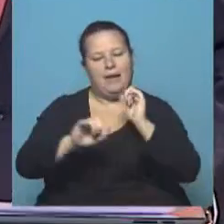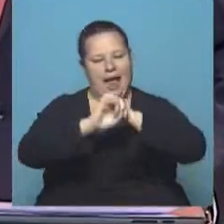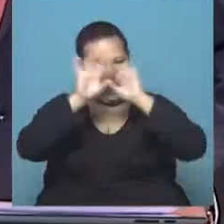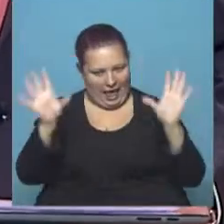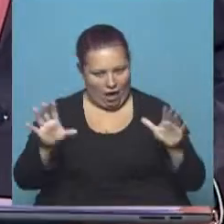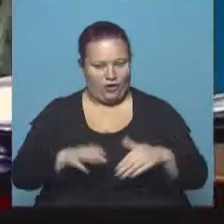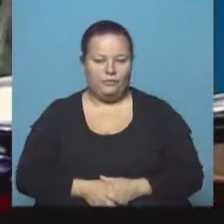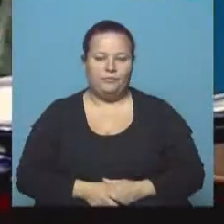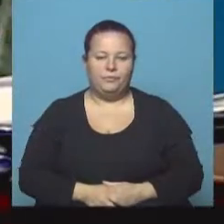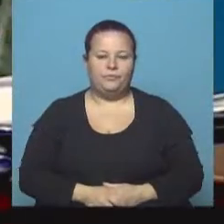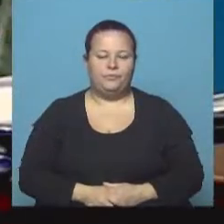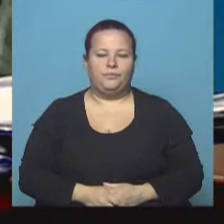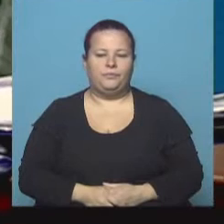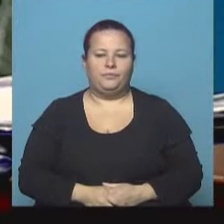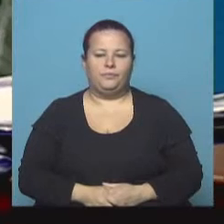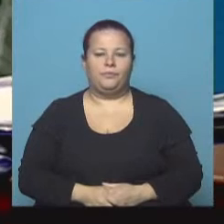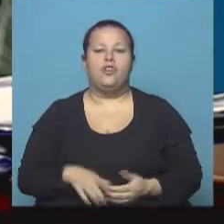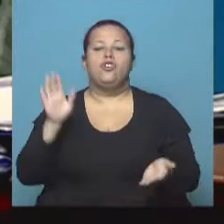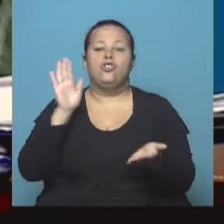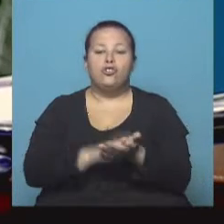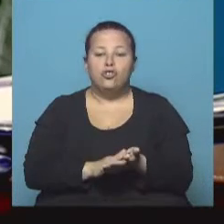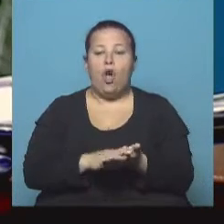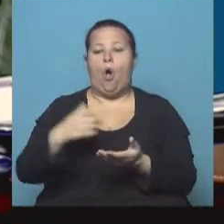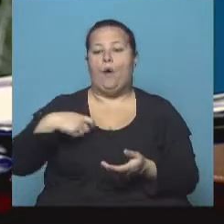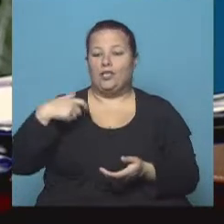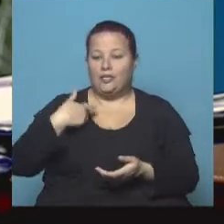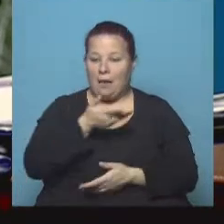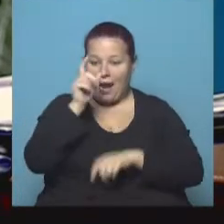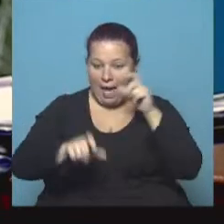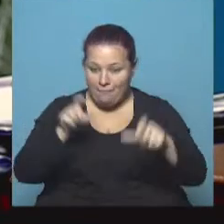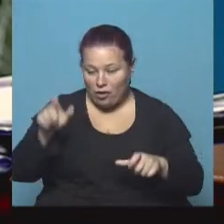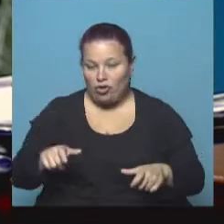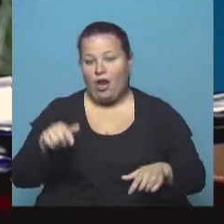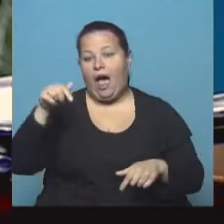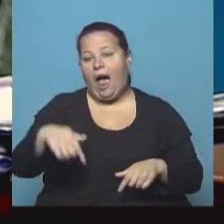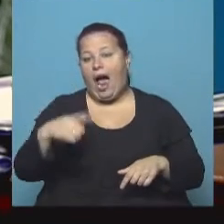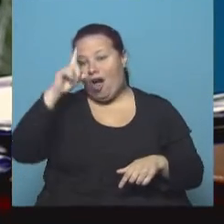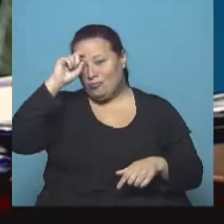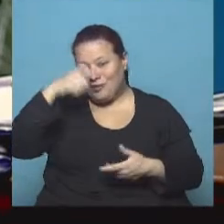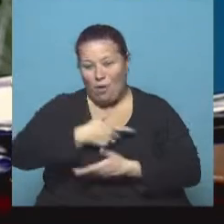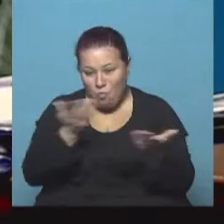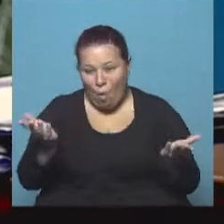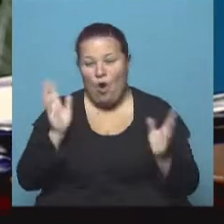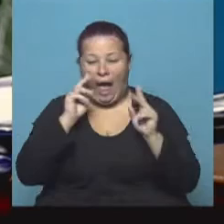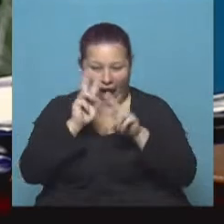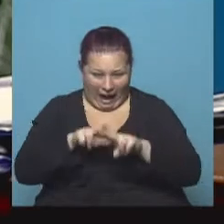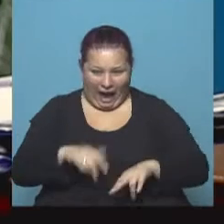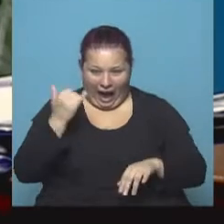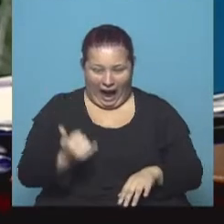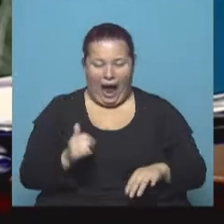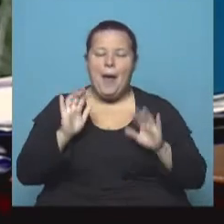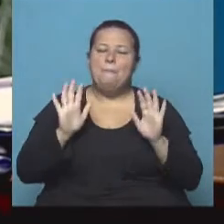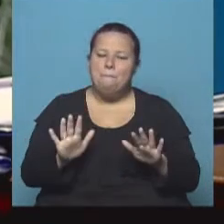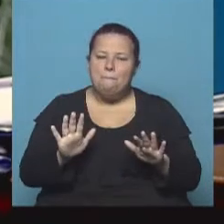detalles dentro de la cobertura pública que hoy se atienden en el hospital pero este